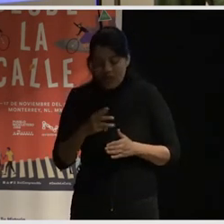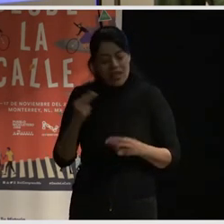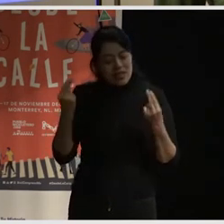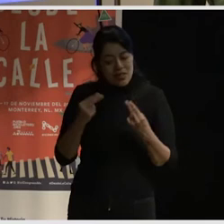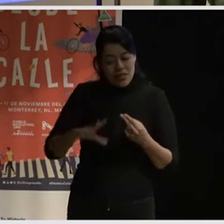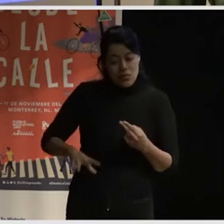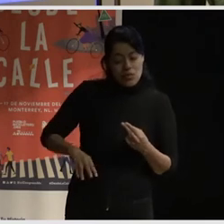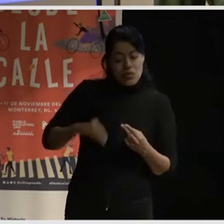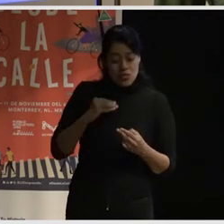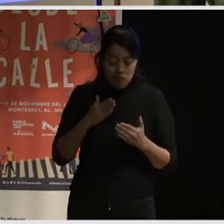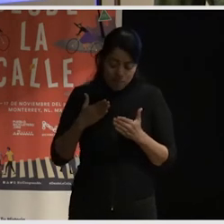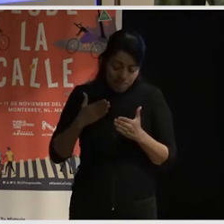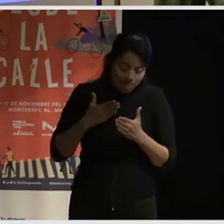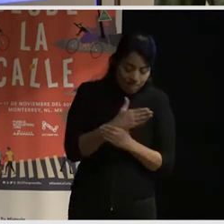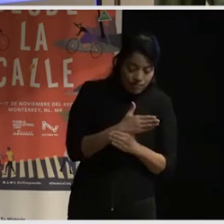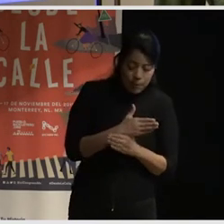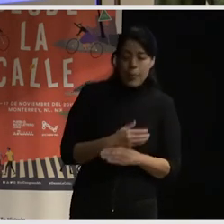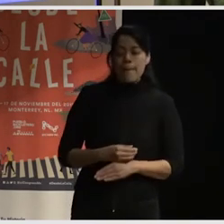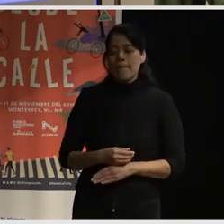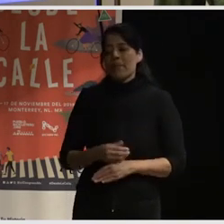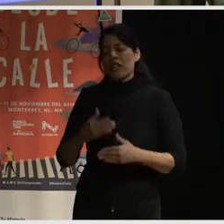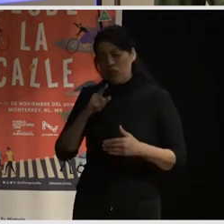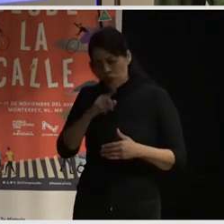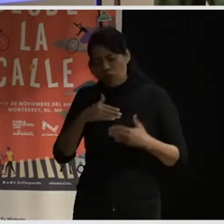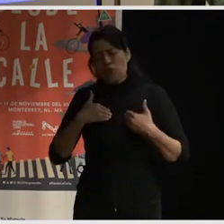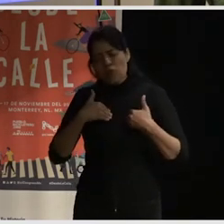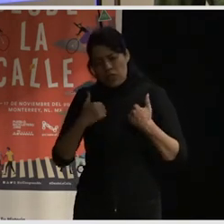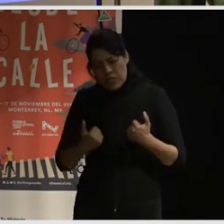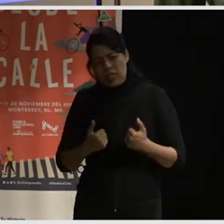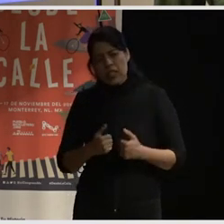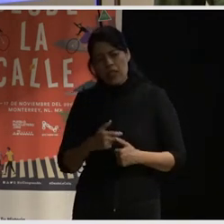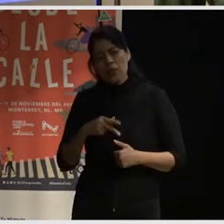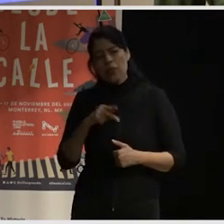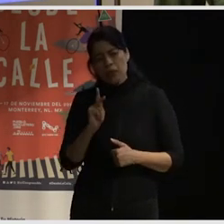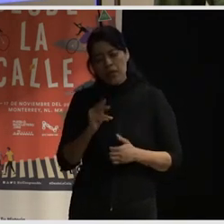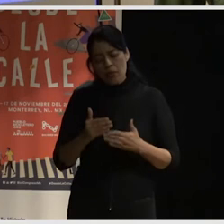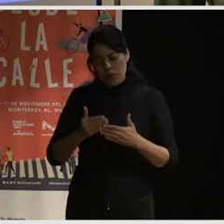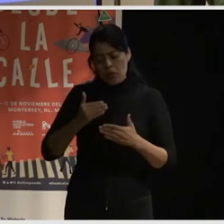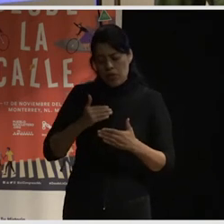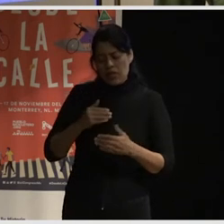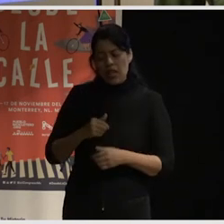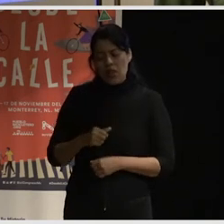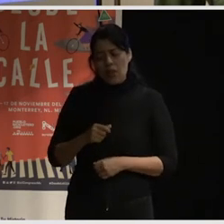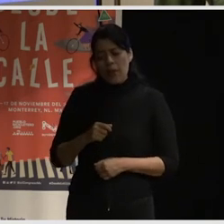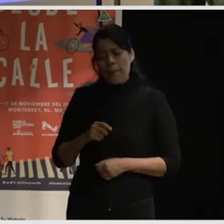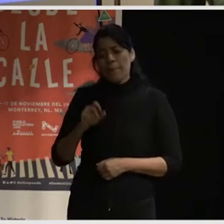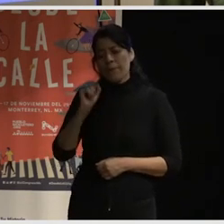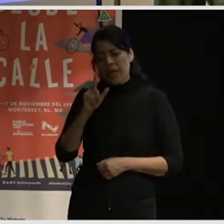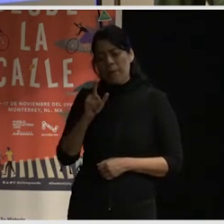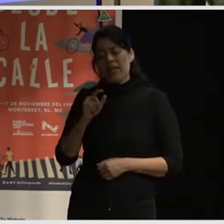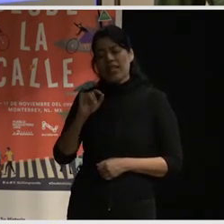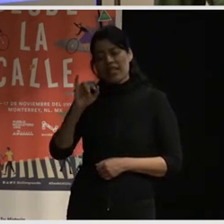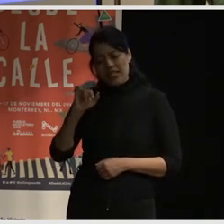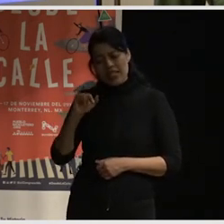contra esto verdad entonces si te digo si entiendo tu frustración pero por este lado también es como que si